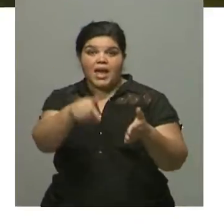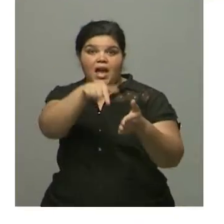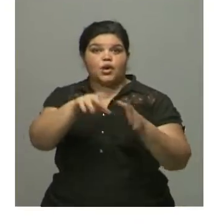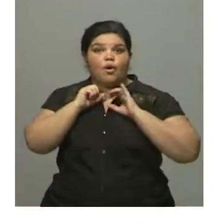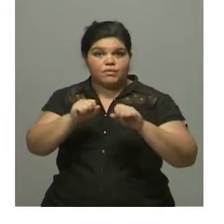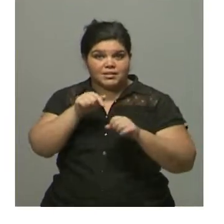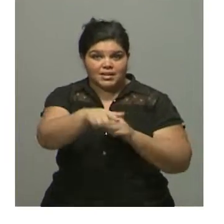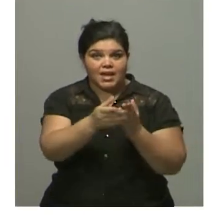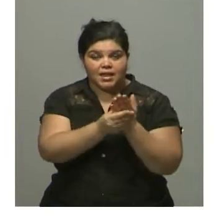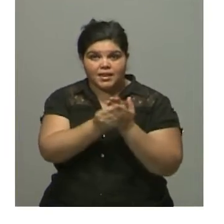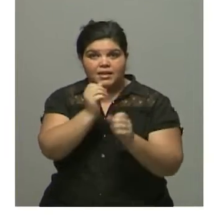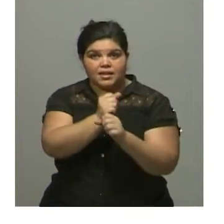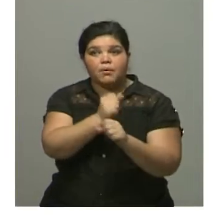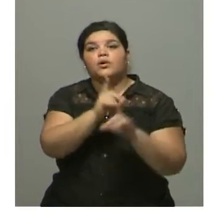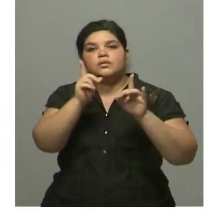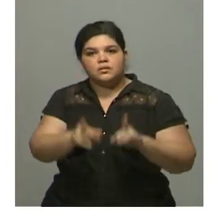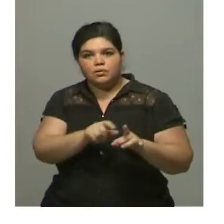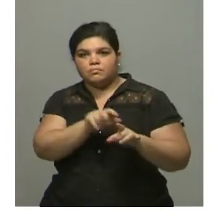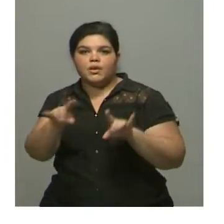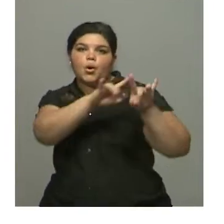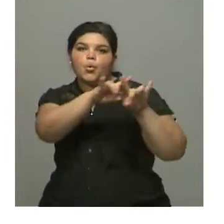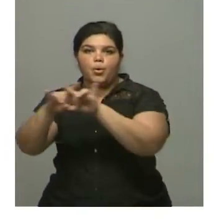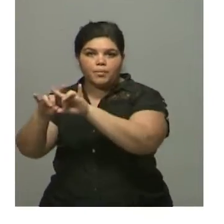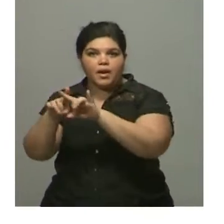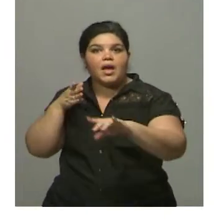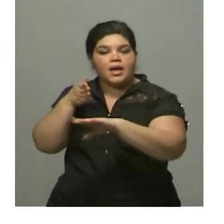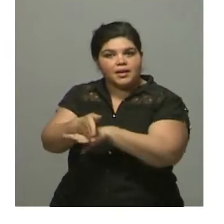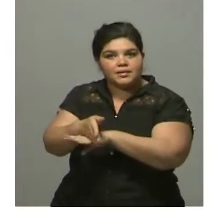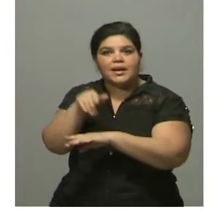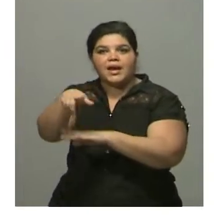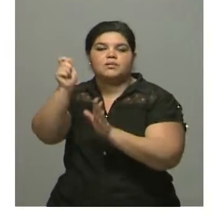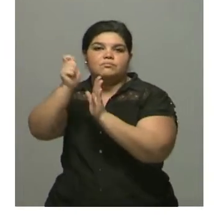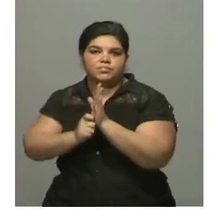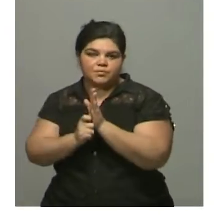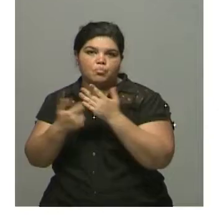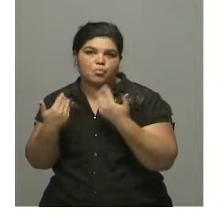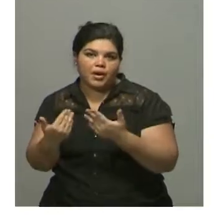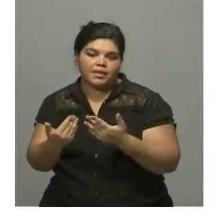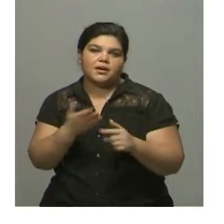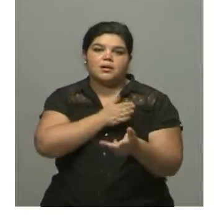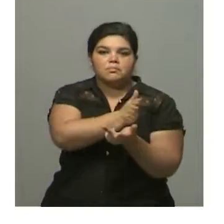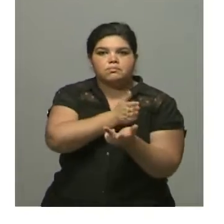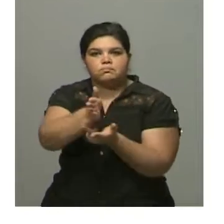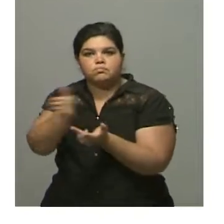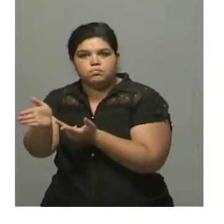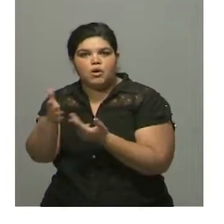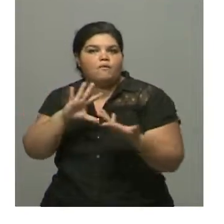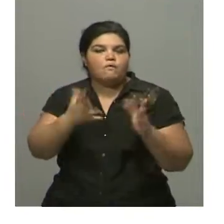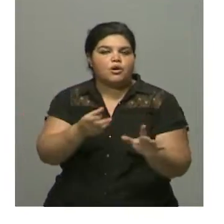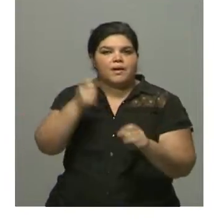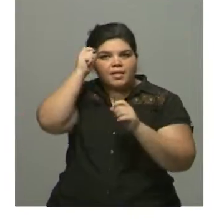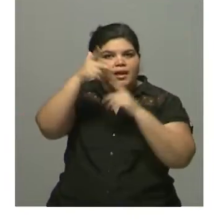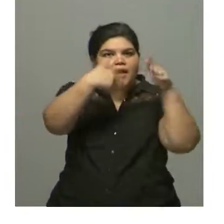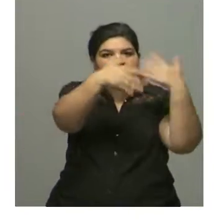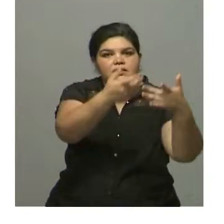empleo.gov.ar, sí. Ahí está todo digitalizado y pueden inscribirse como ciudadanos ahí y participar de las propuestas que están ahí de formación, de